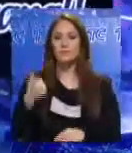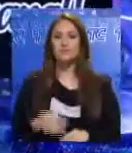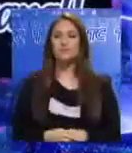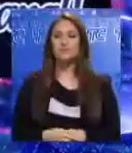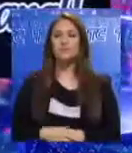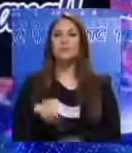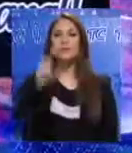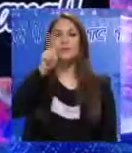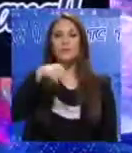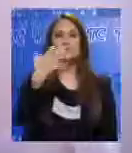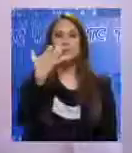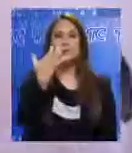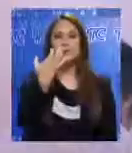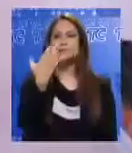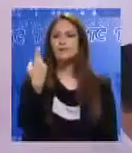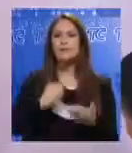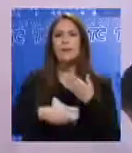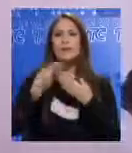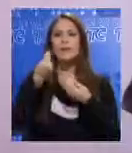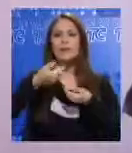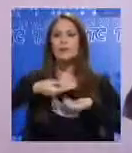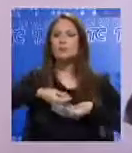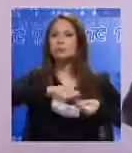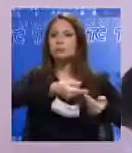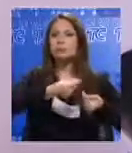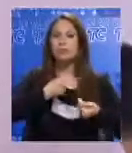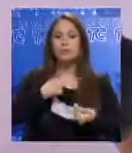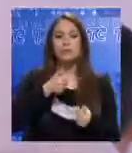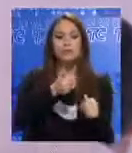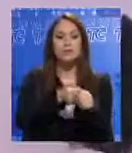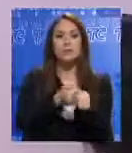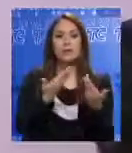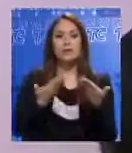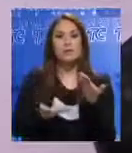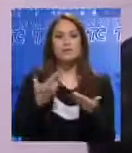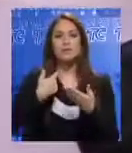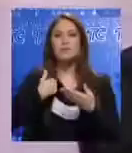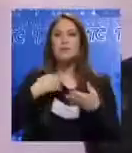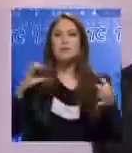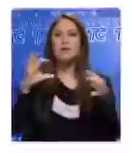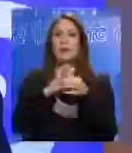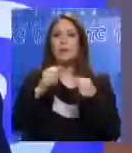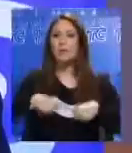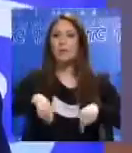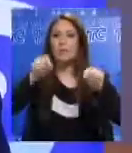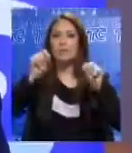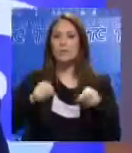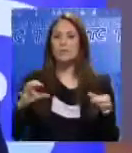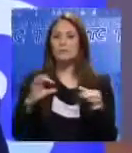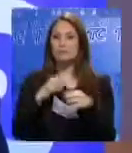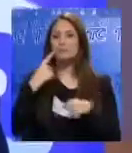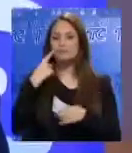Inversiones 2015. Estamos listos a firmar un convenio de coproducción y